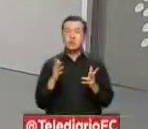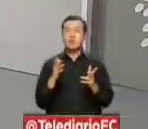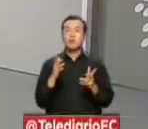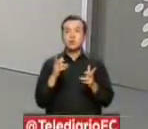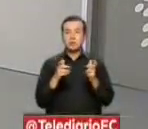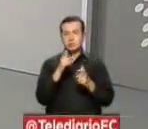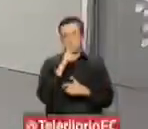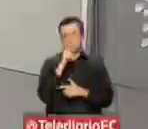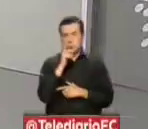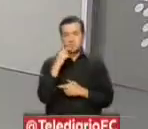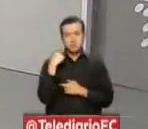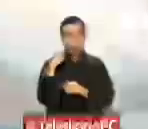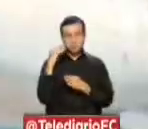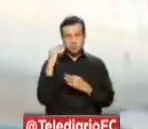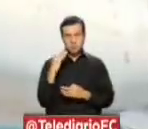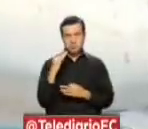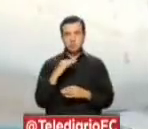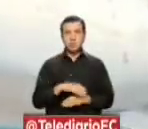responsable de leche.